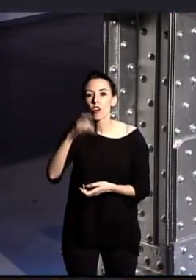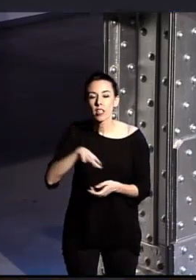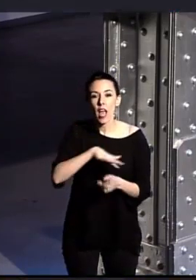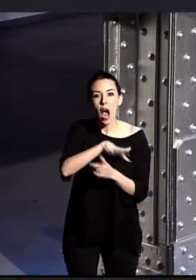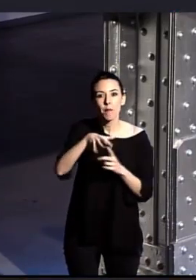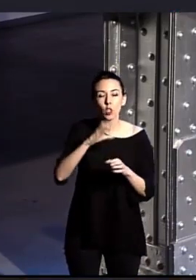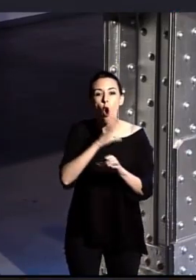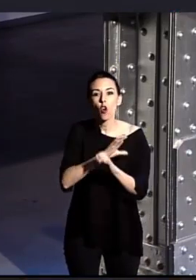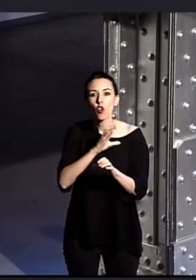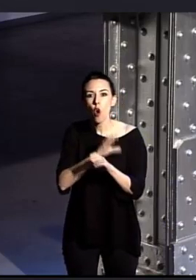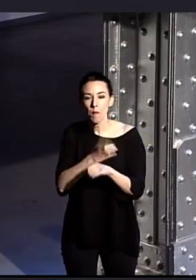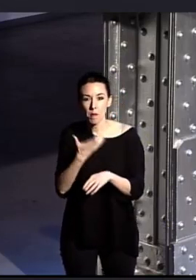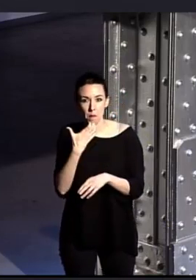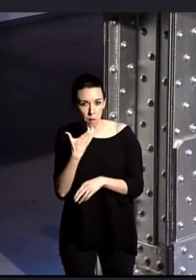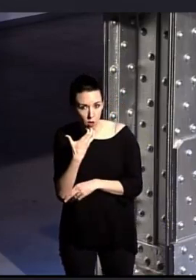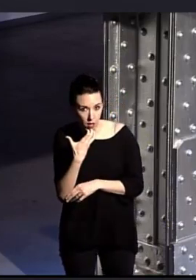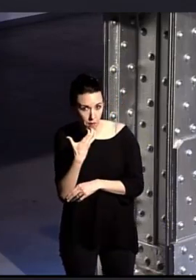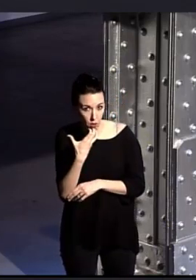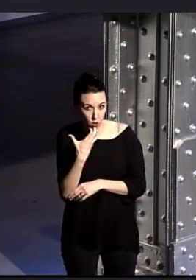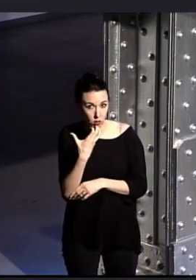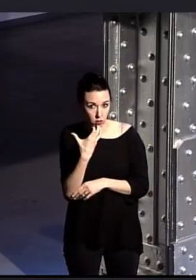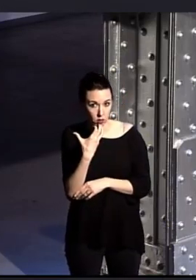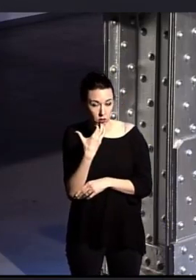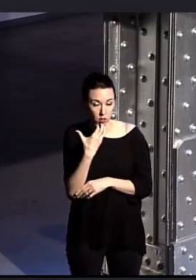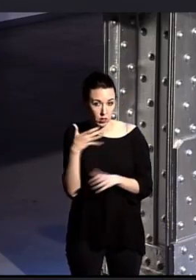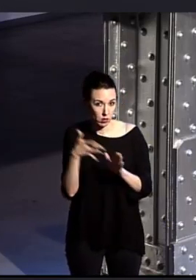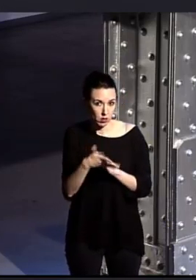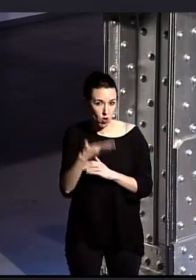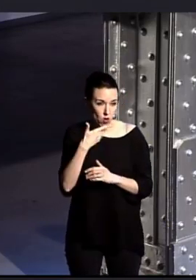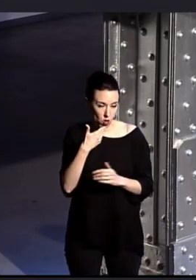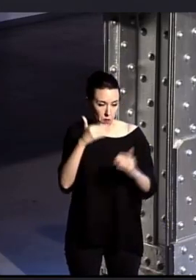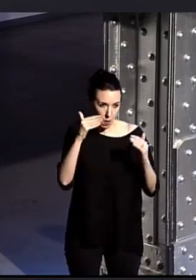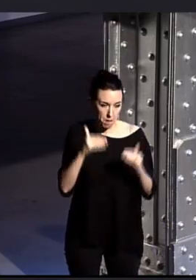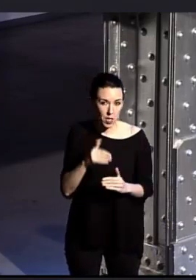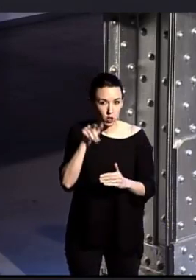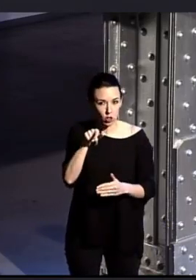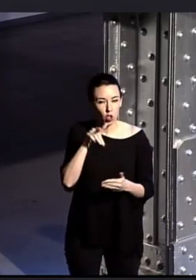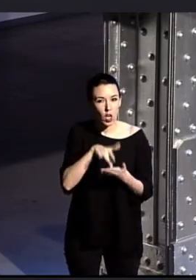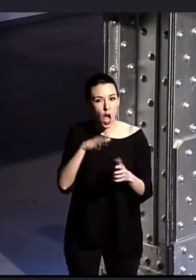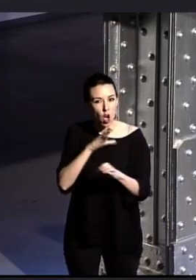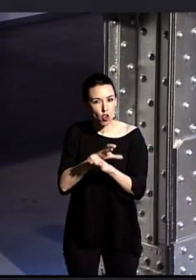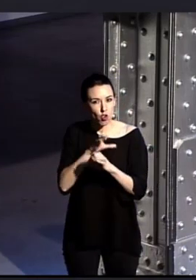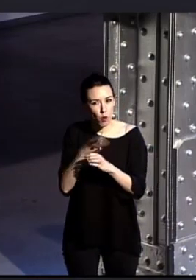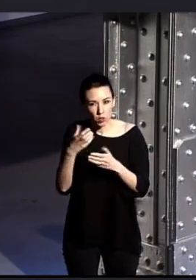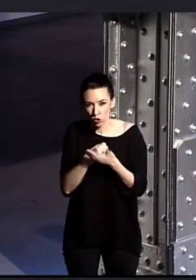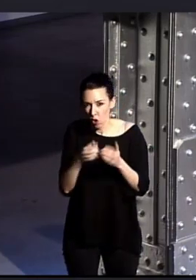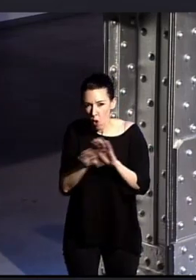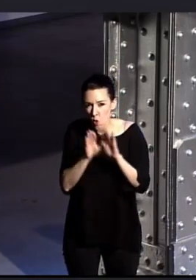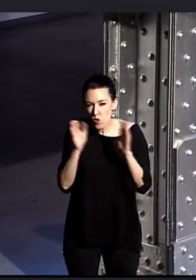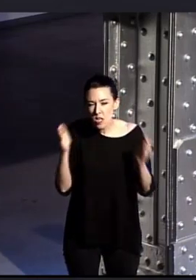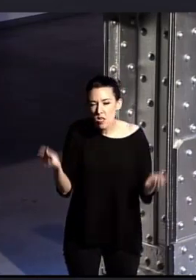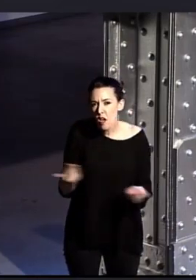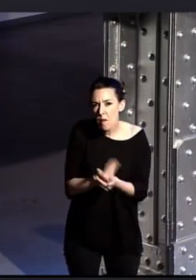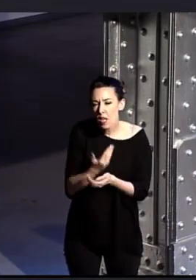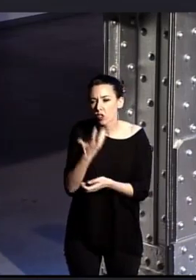del cómic, por ejemplo, es decir, que lo conocemos menos, pero yo creo que ahí sí que se está desarrollando todo un universo, ¿no?